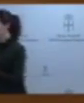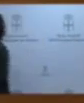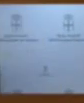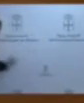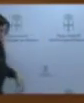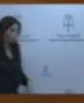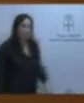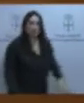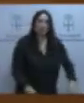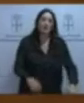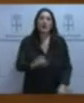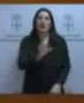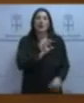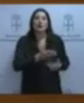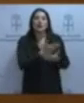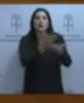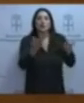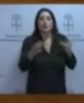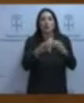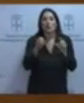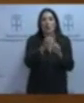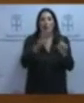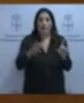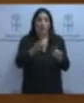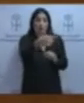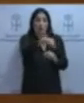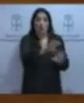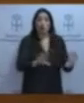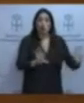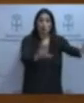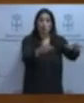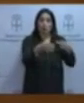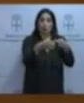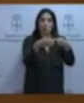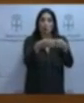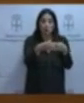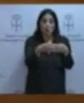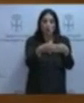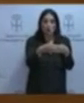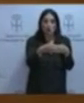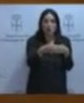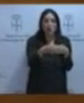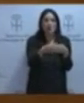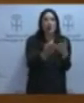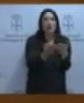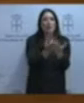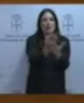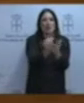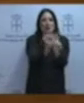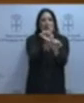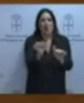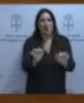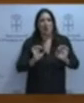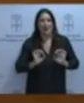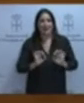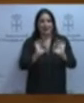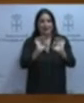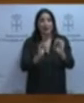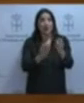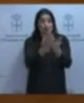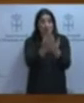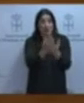Y señorías de foro, son ustedes quien están sofitando ese modelo. Sofitando en Madrid